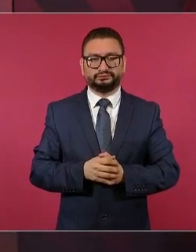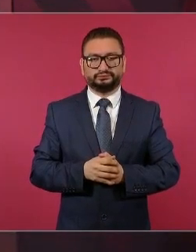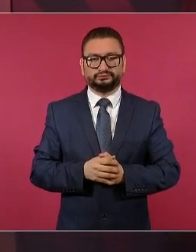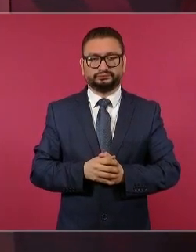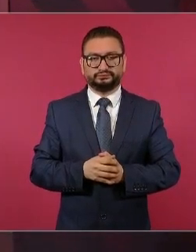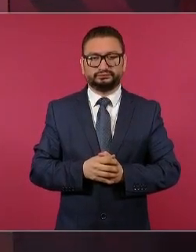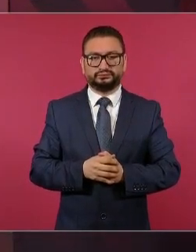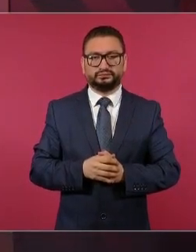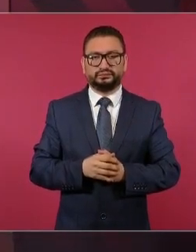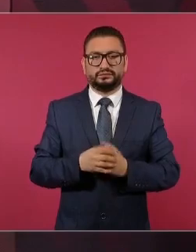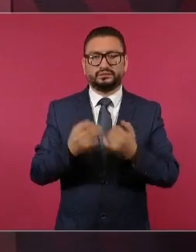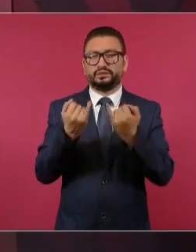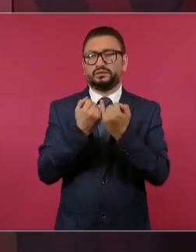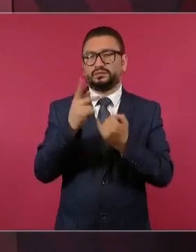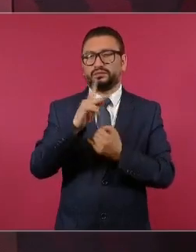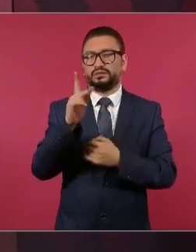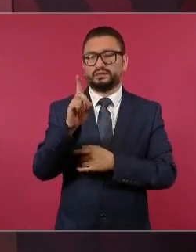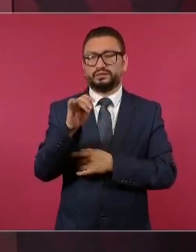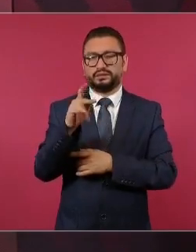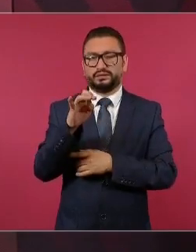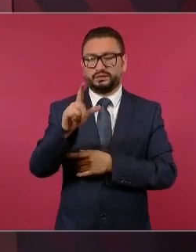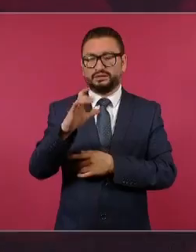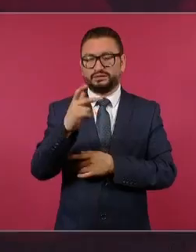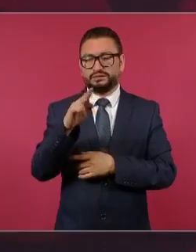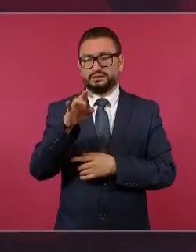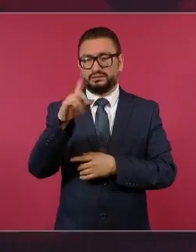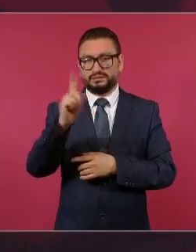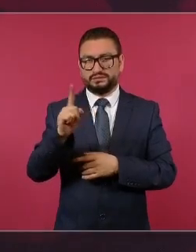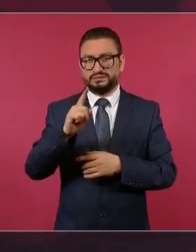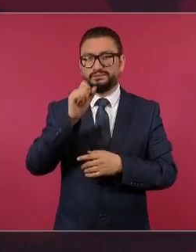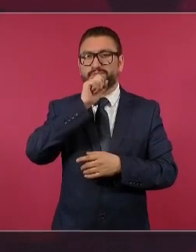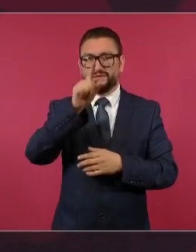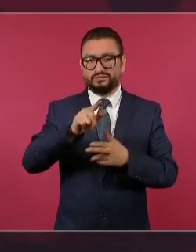Como Daniel Chávez en el Tren Maya,